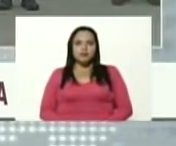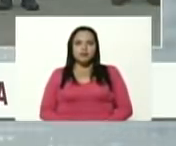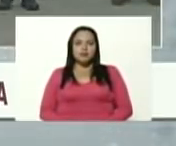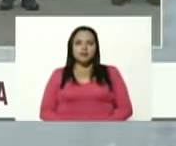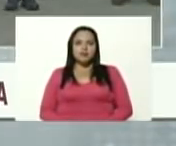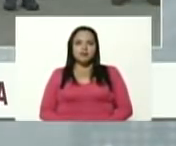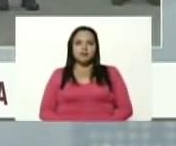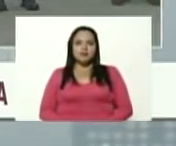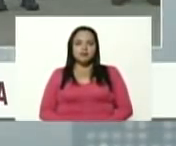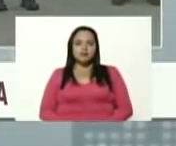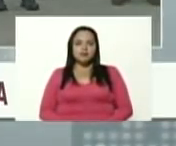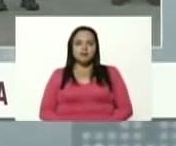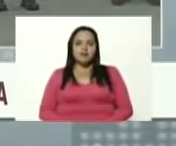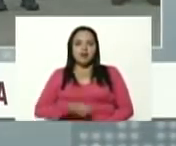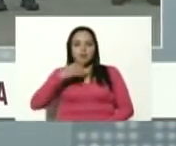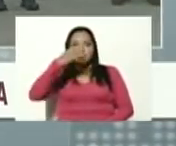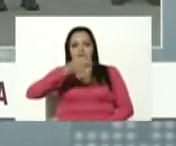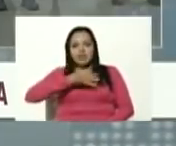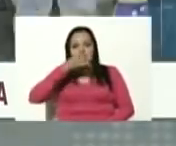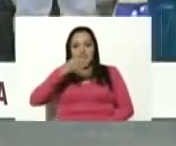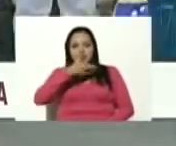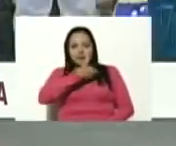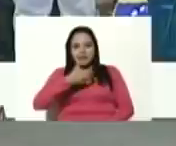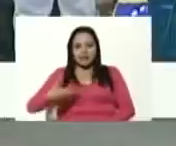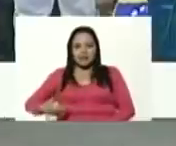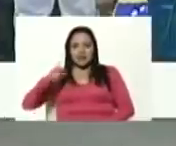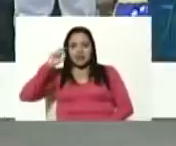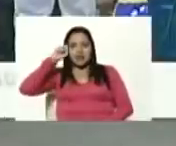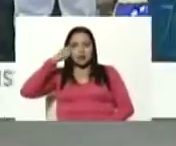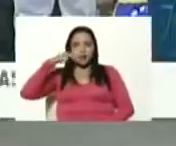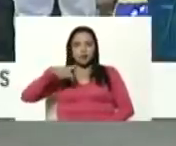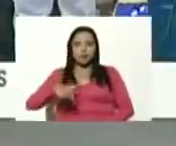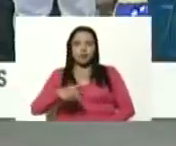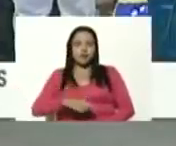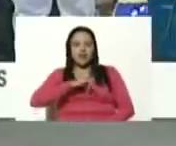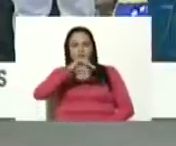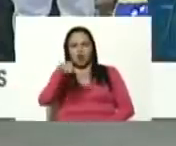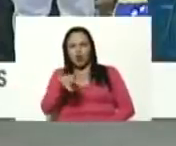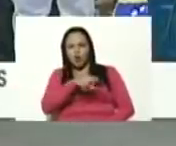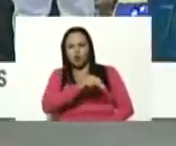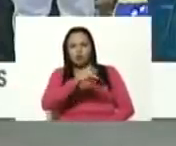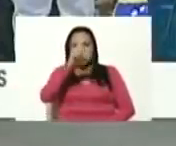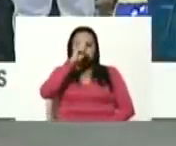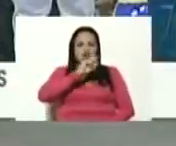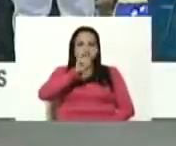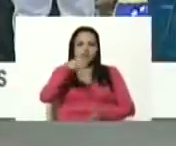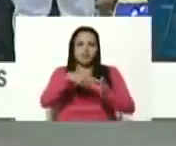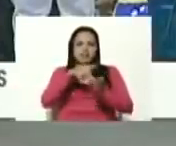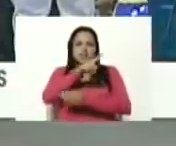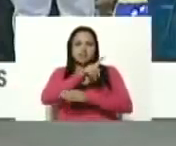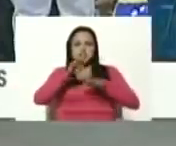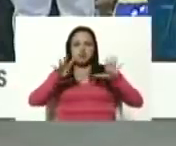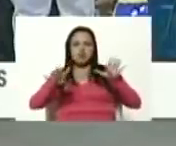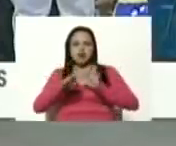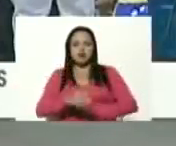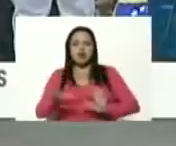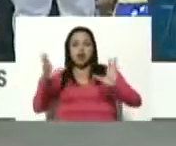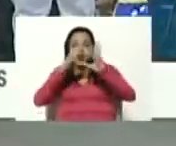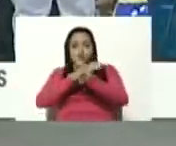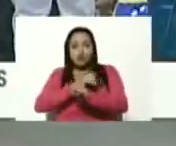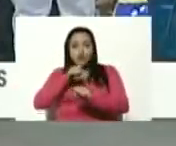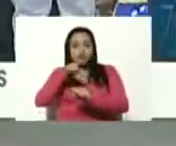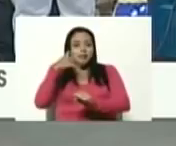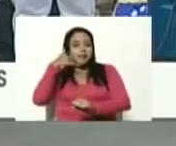Buenas tardes, presidente. Bueno, recuerdo que en junio del año 2019, una noche usted me